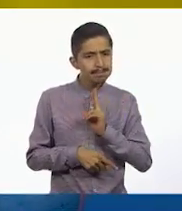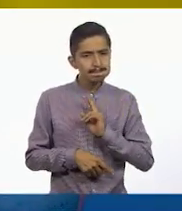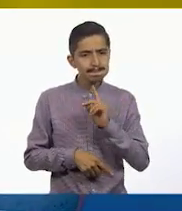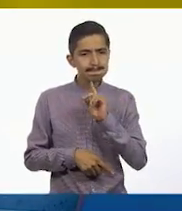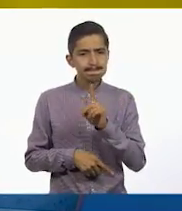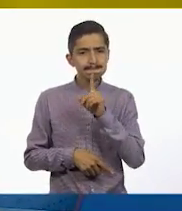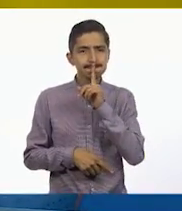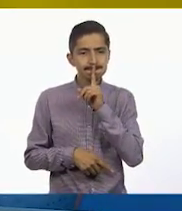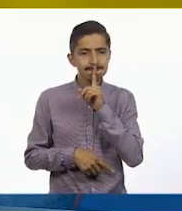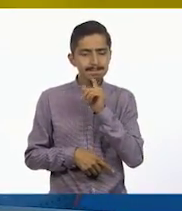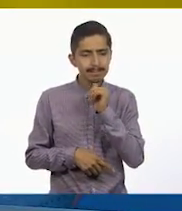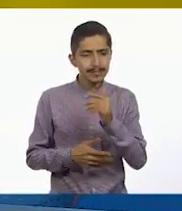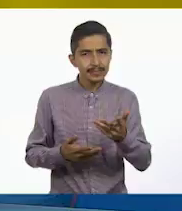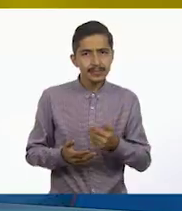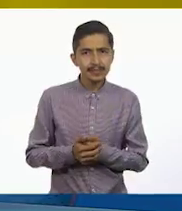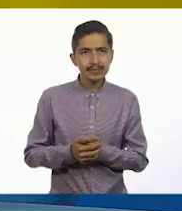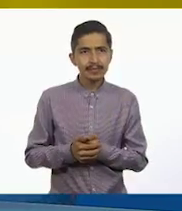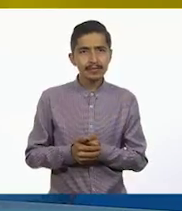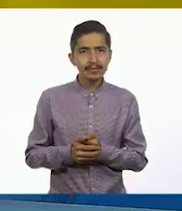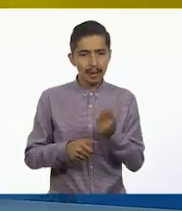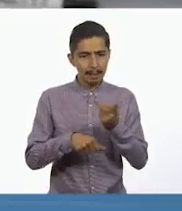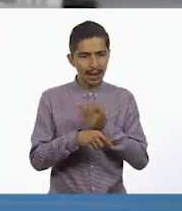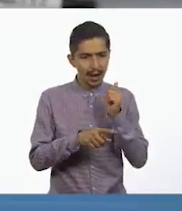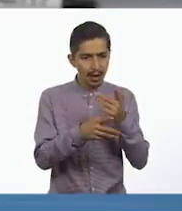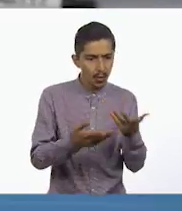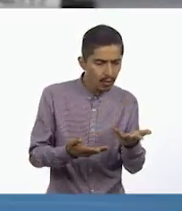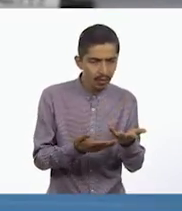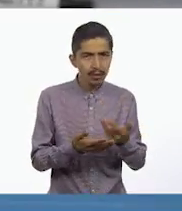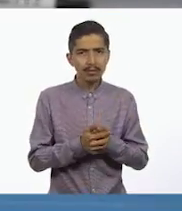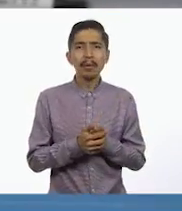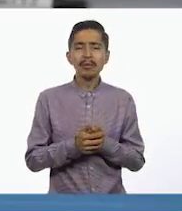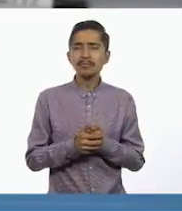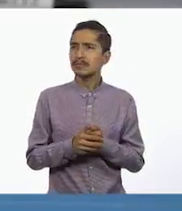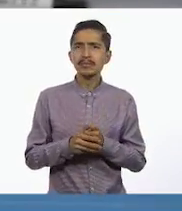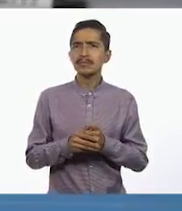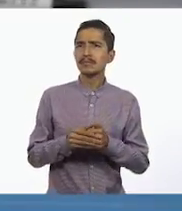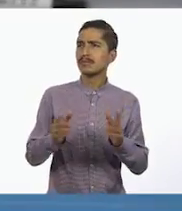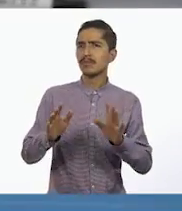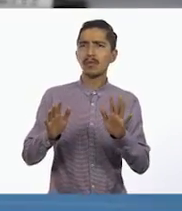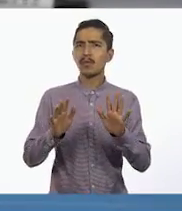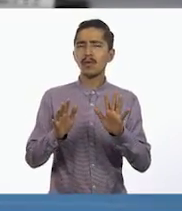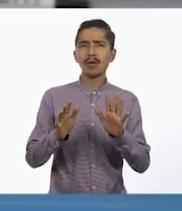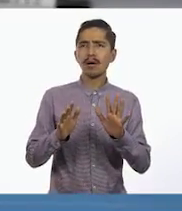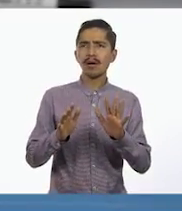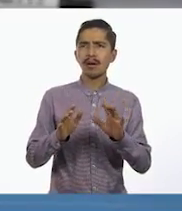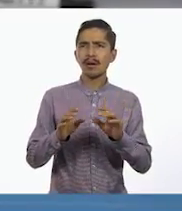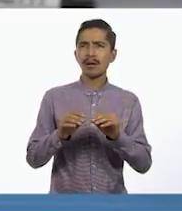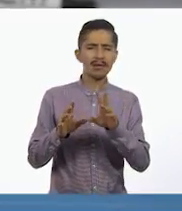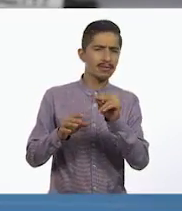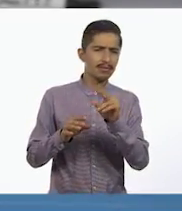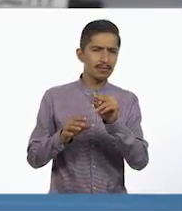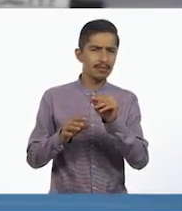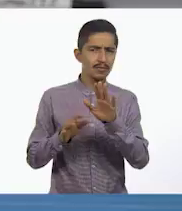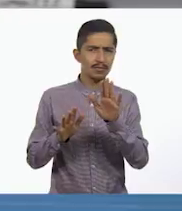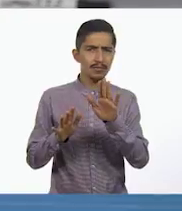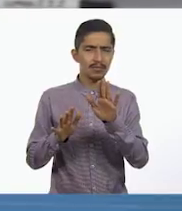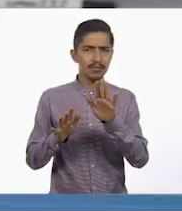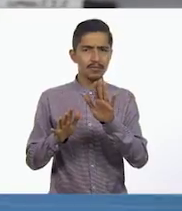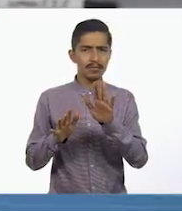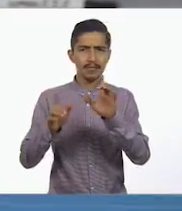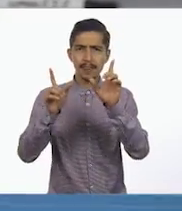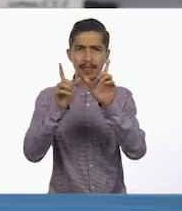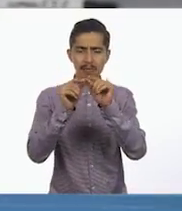¿eh? ¿Te pasa algo? ¿Qué? Sí. No. Claro que no. Es que